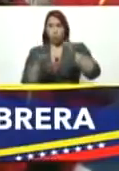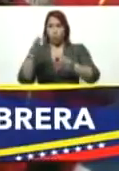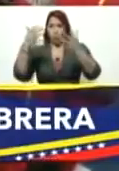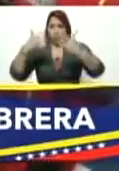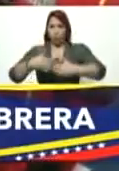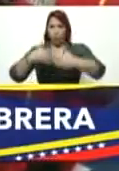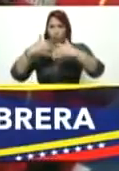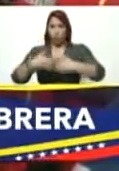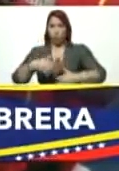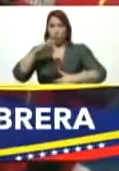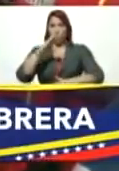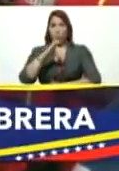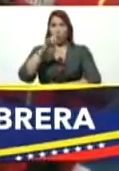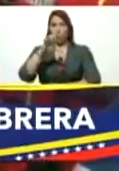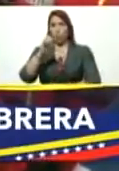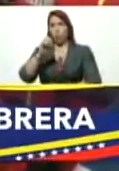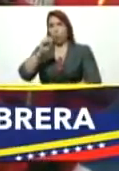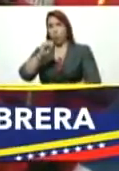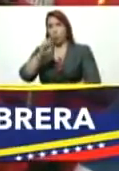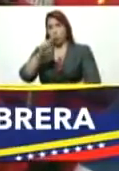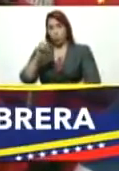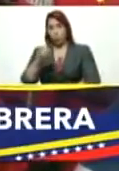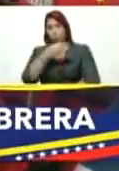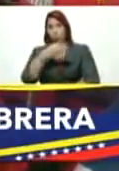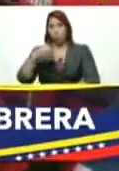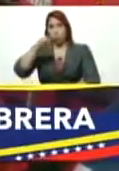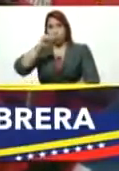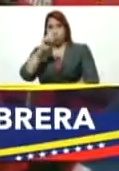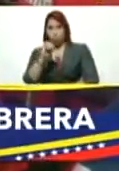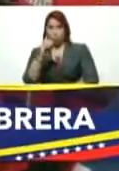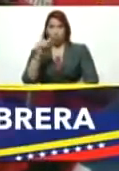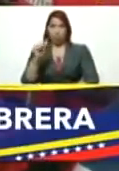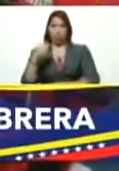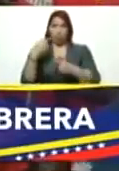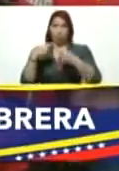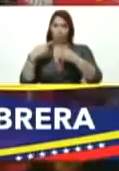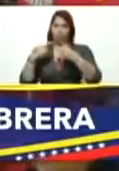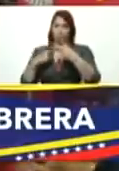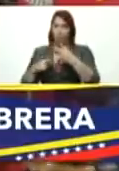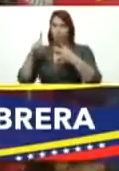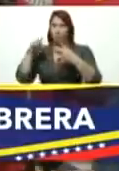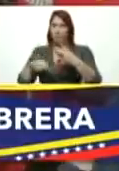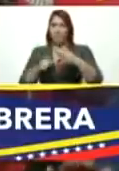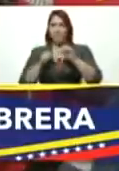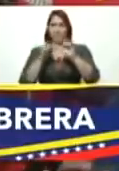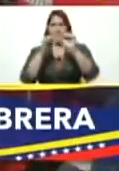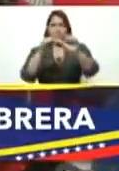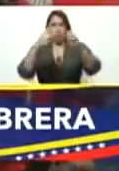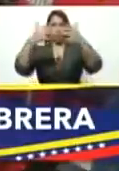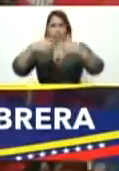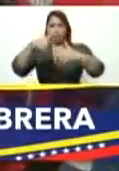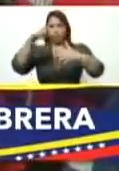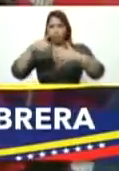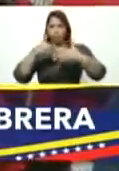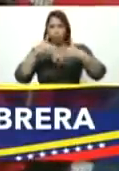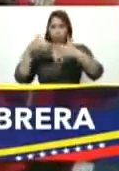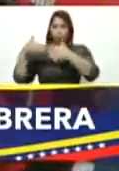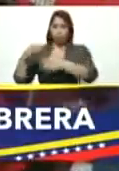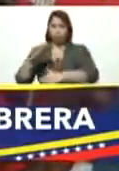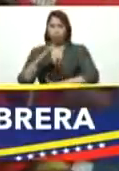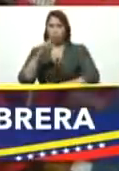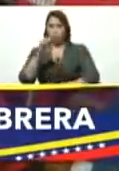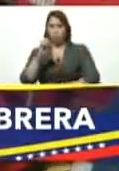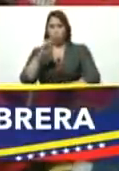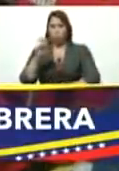clorosoda repuestos piezas para darle continuidad a esa planta y garantizar el cloro para la